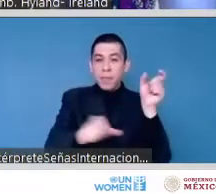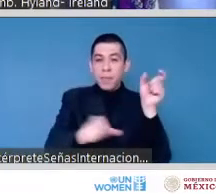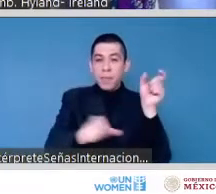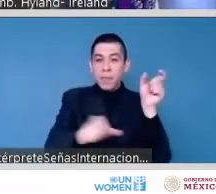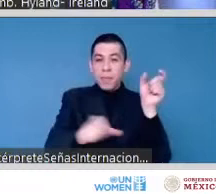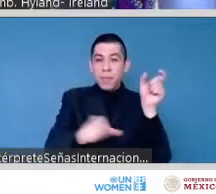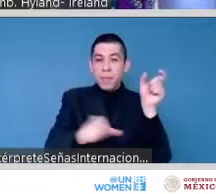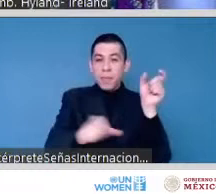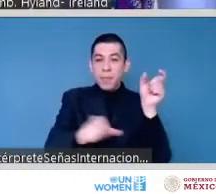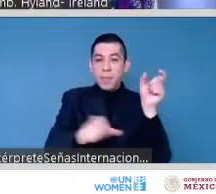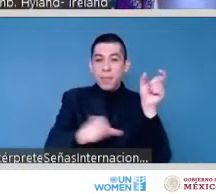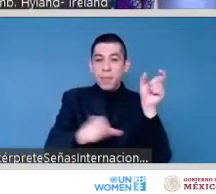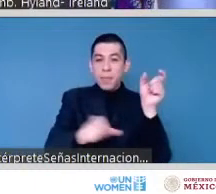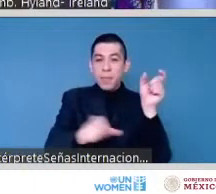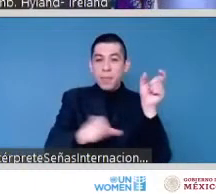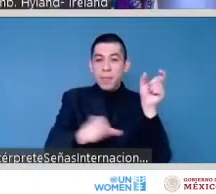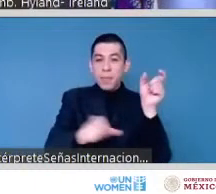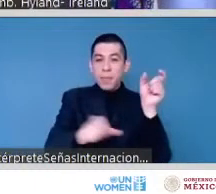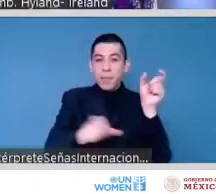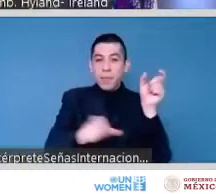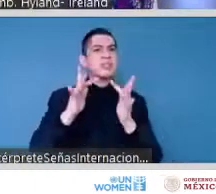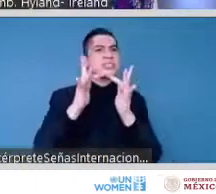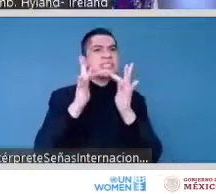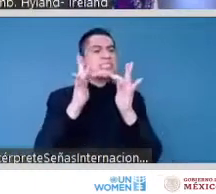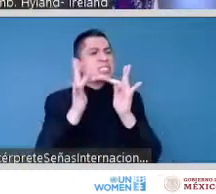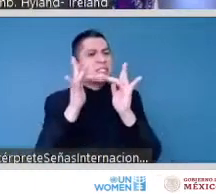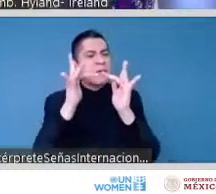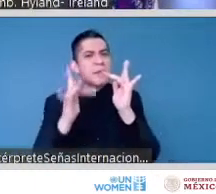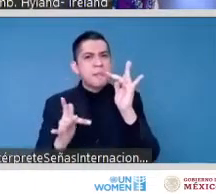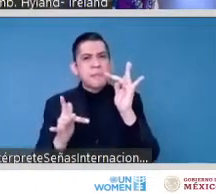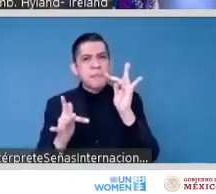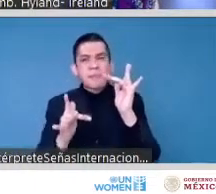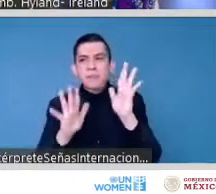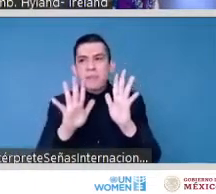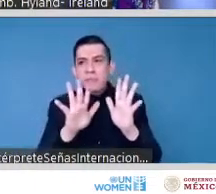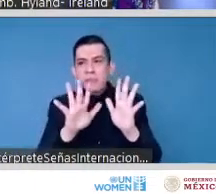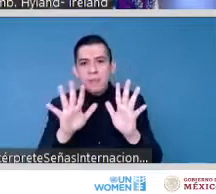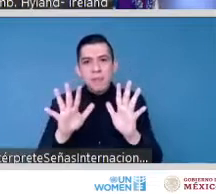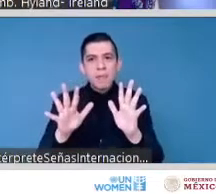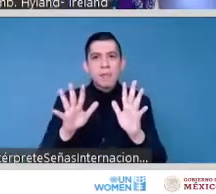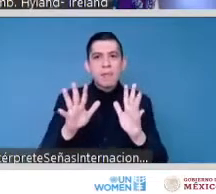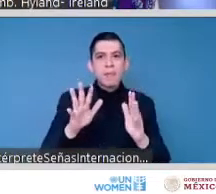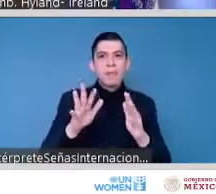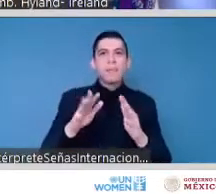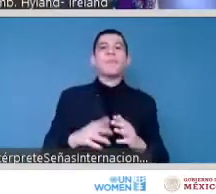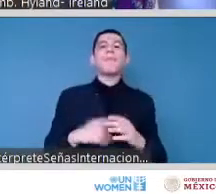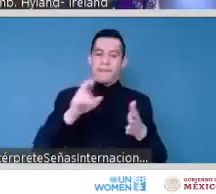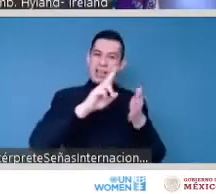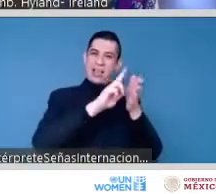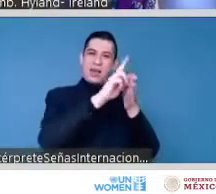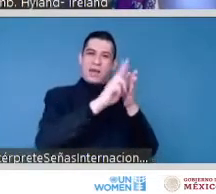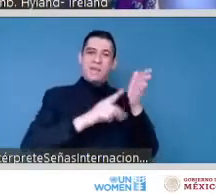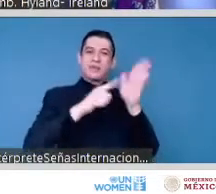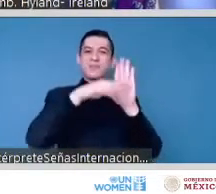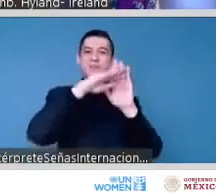entes internacionales es hacer esa presión y ese seguimiento al cumplimiento del acuerdo de paz para que también se logre de